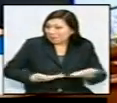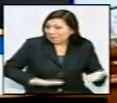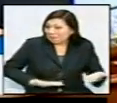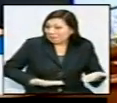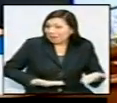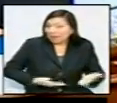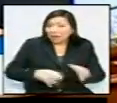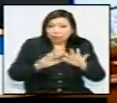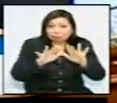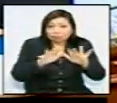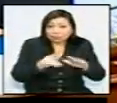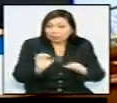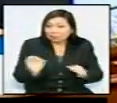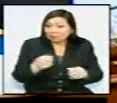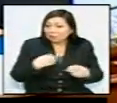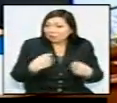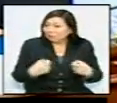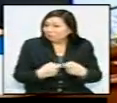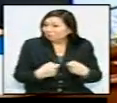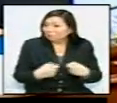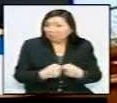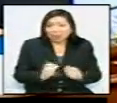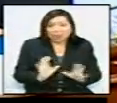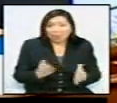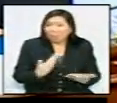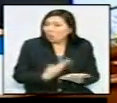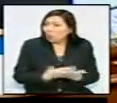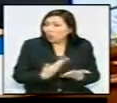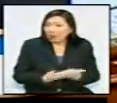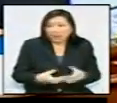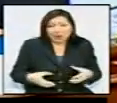o ese escrito por mi correo. No lo constató